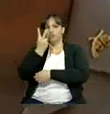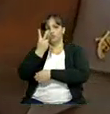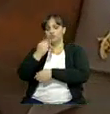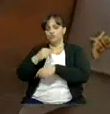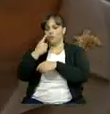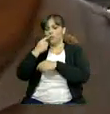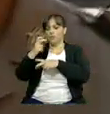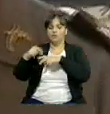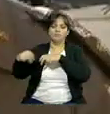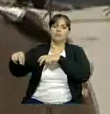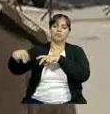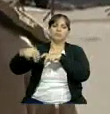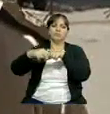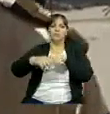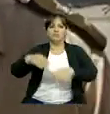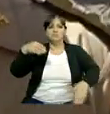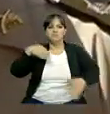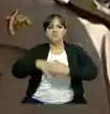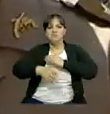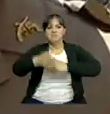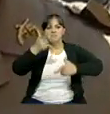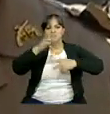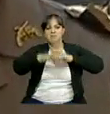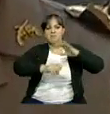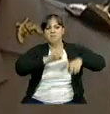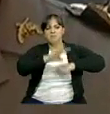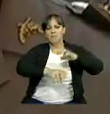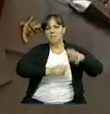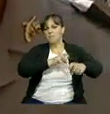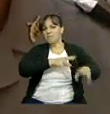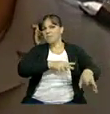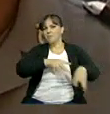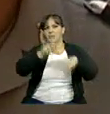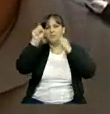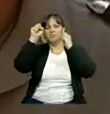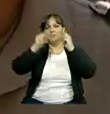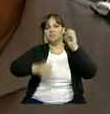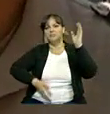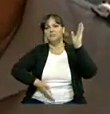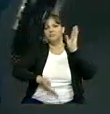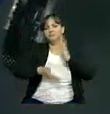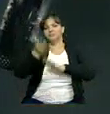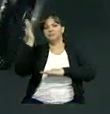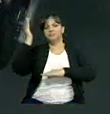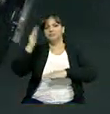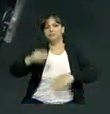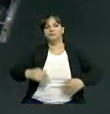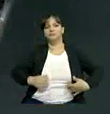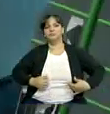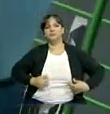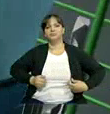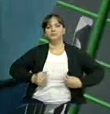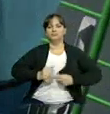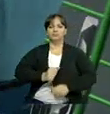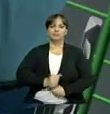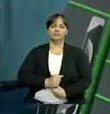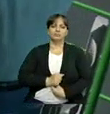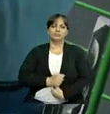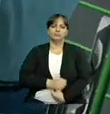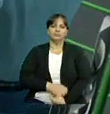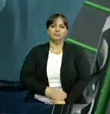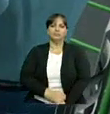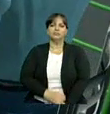mesas para los clientes de este restaurante proceden directamente robar